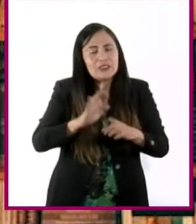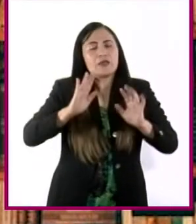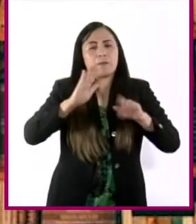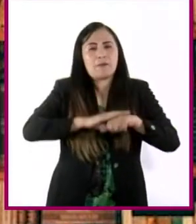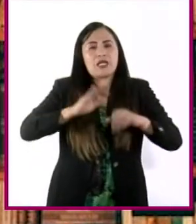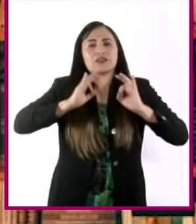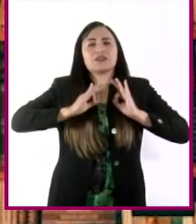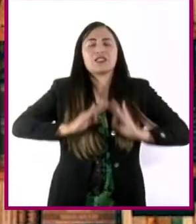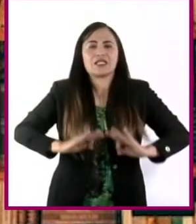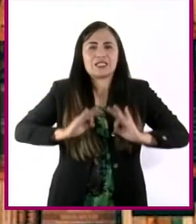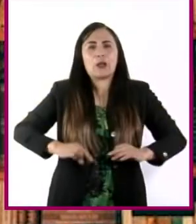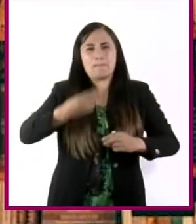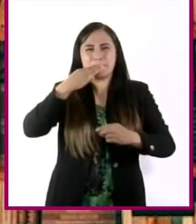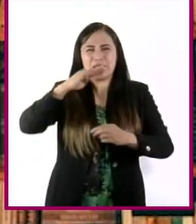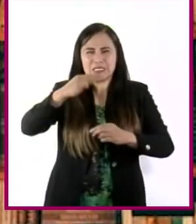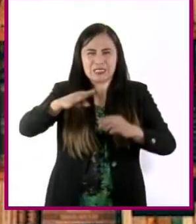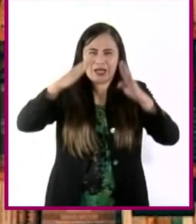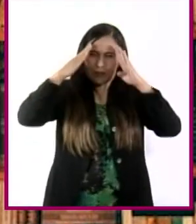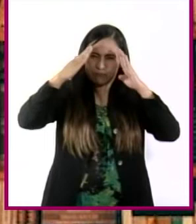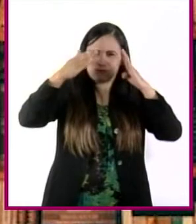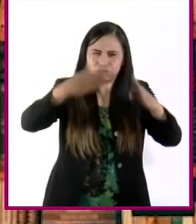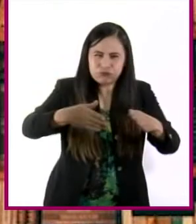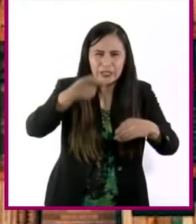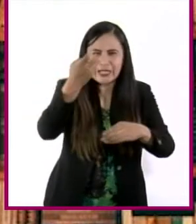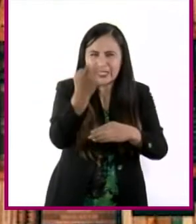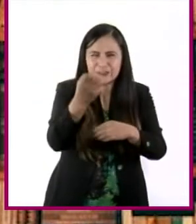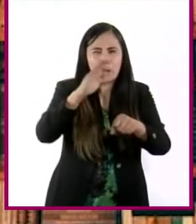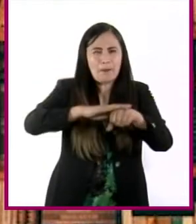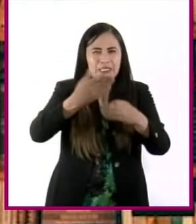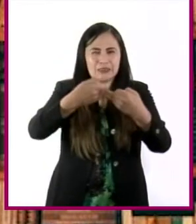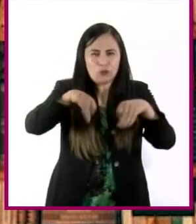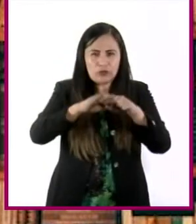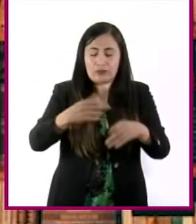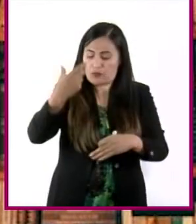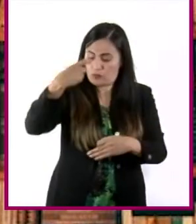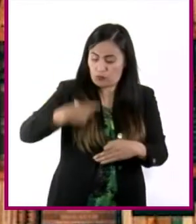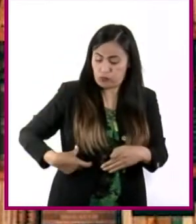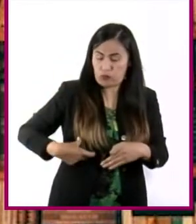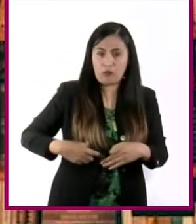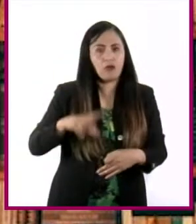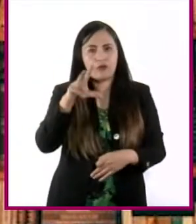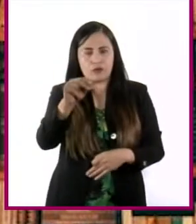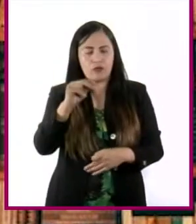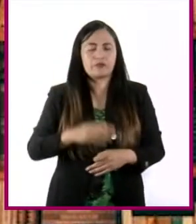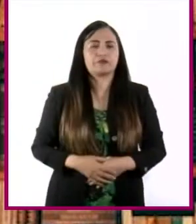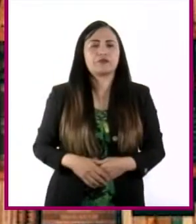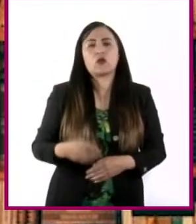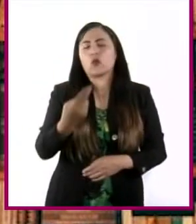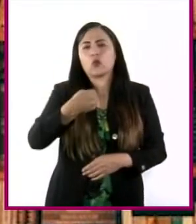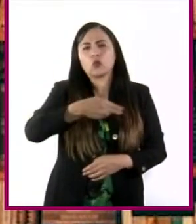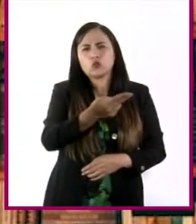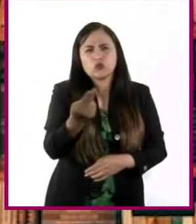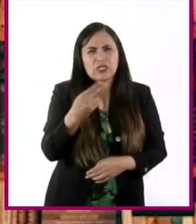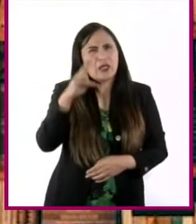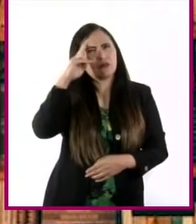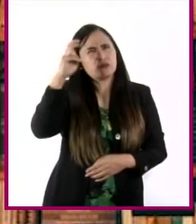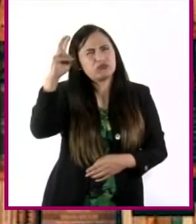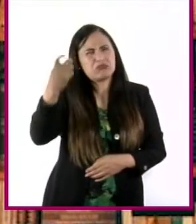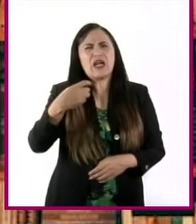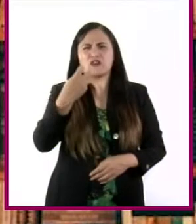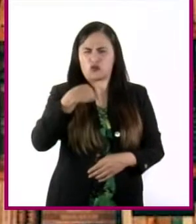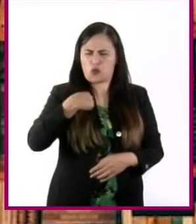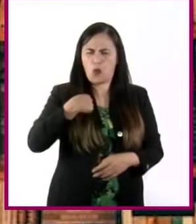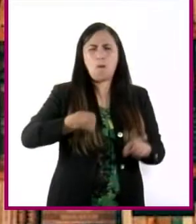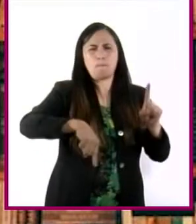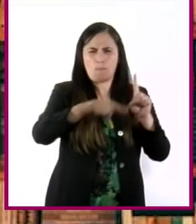Concéntrense en su mensaje, que es el centro de todo y no ustedes. Visualícense en forma positiva. Si piensan que hablar en público es un